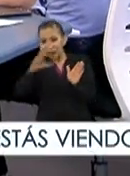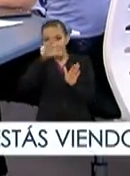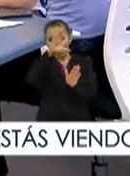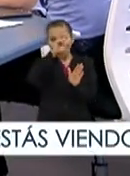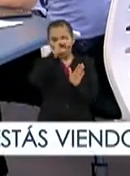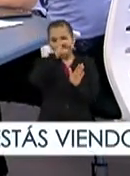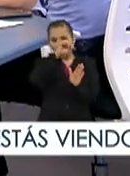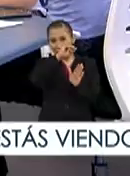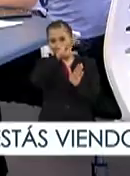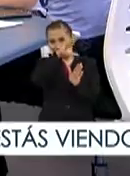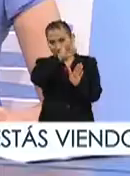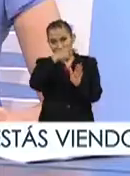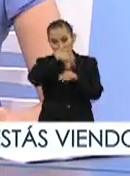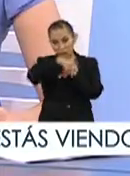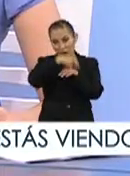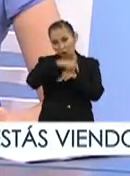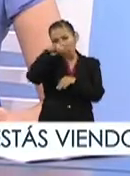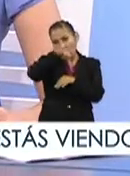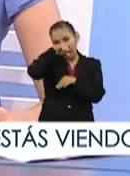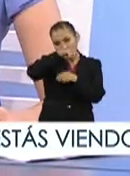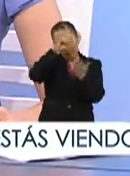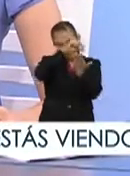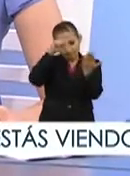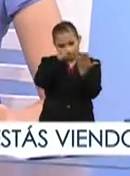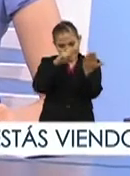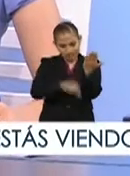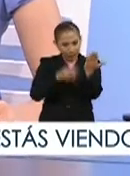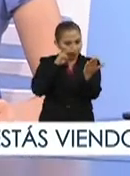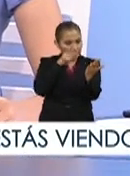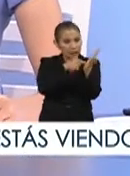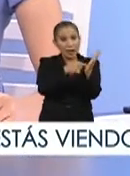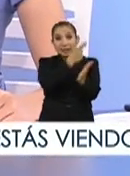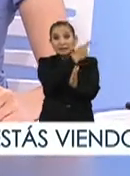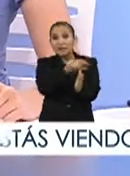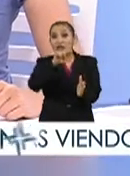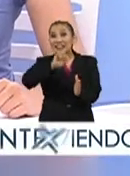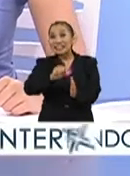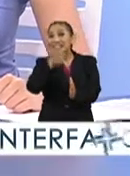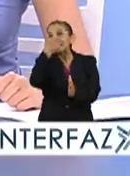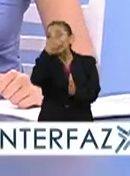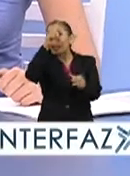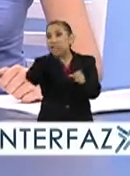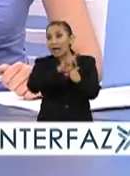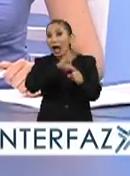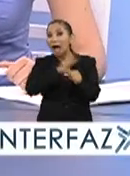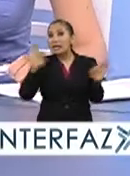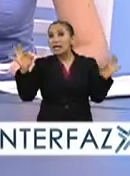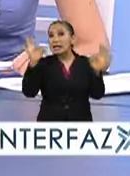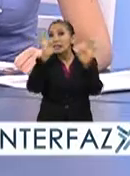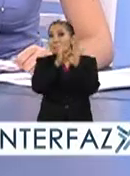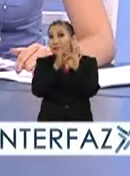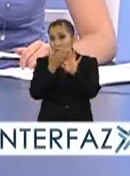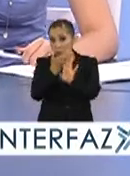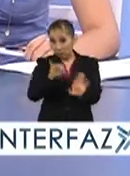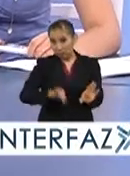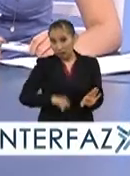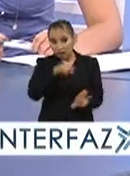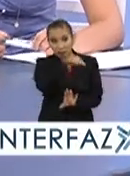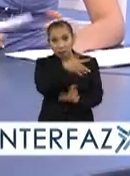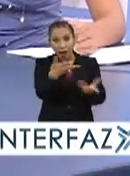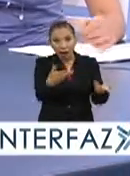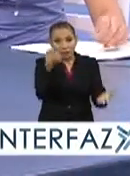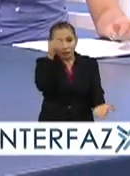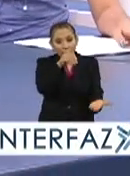códice, vienen los números mayas, y entonces nos está mostrando que cada 177 días va a haber un eclipse. Y mira qué interesante,